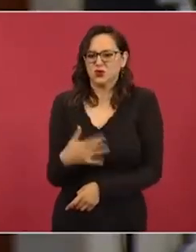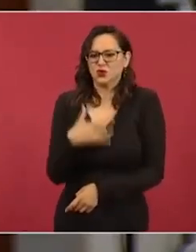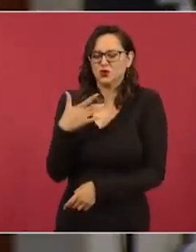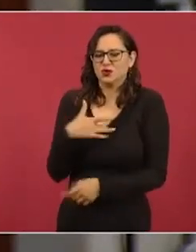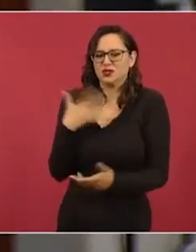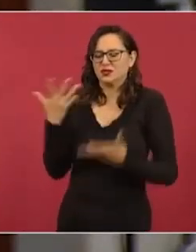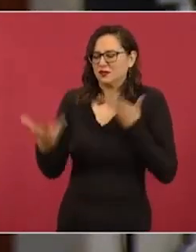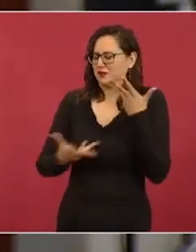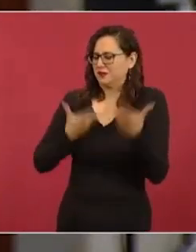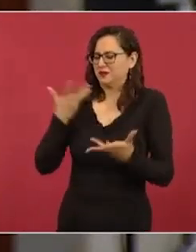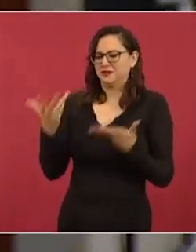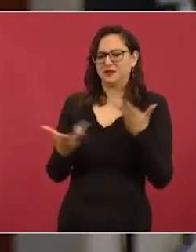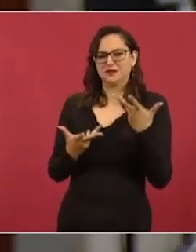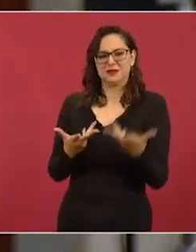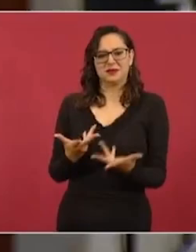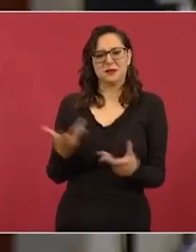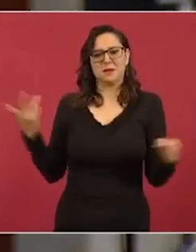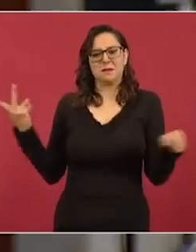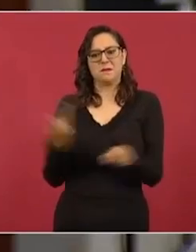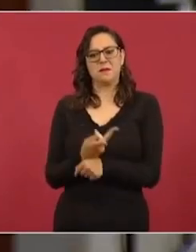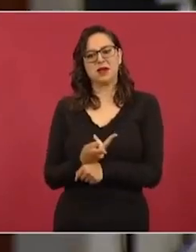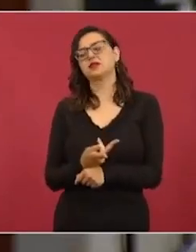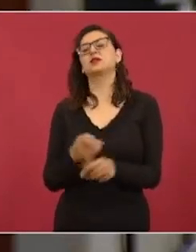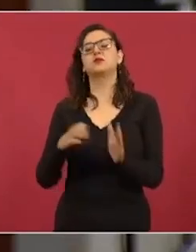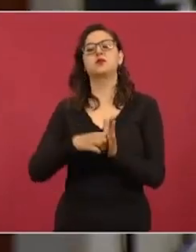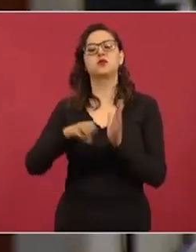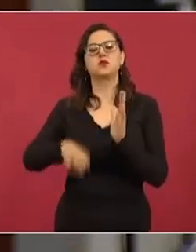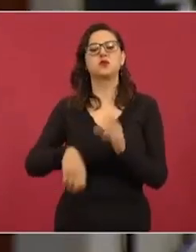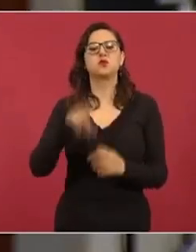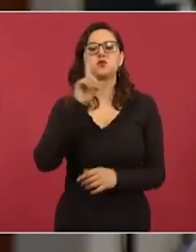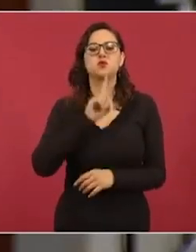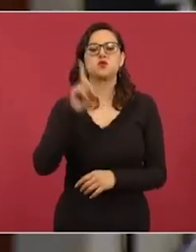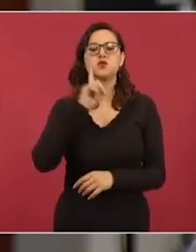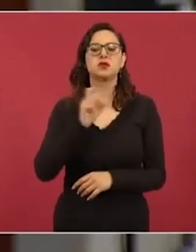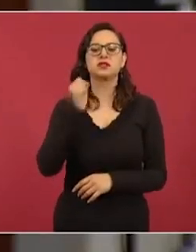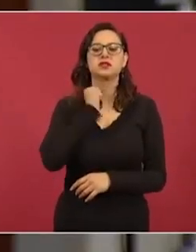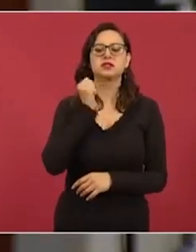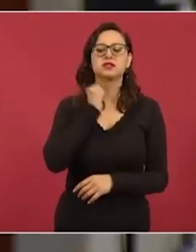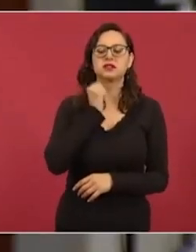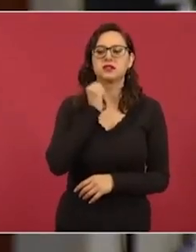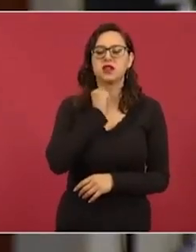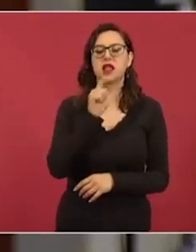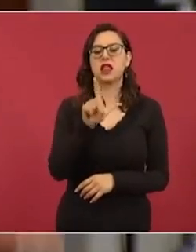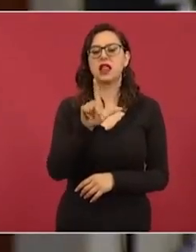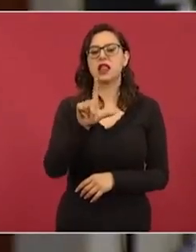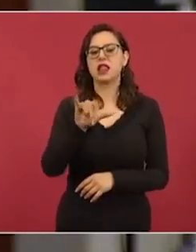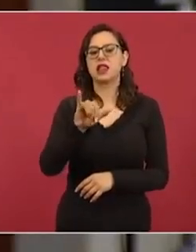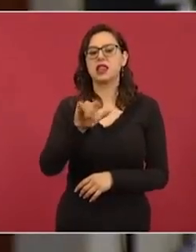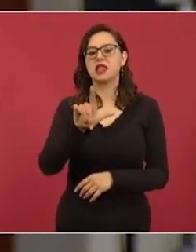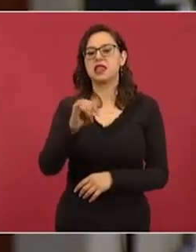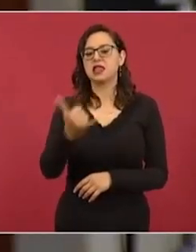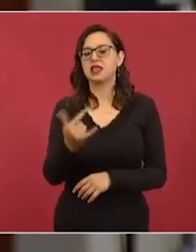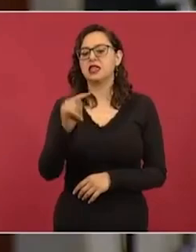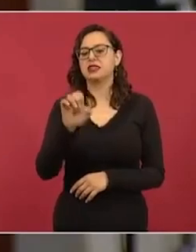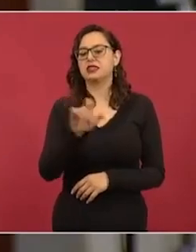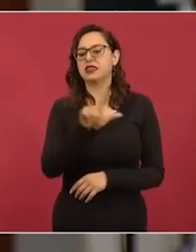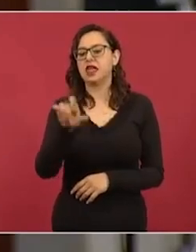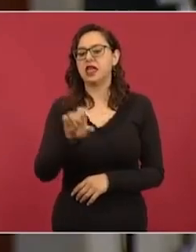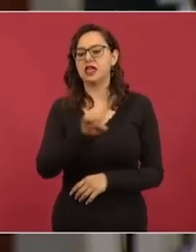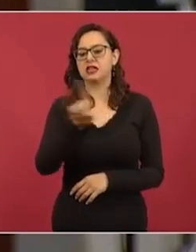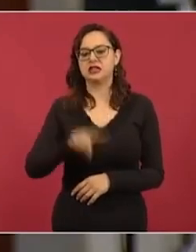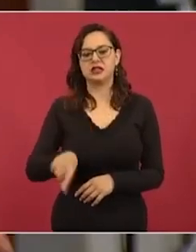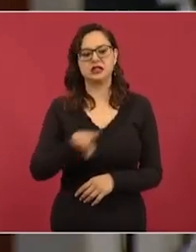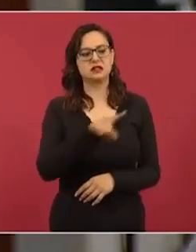mucho que ver que la senadora Lili Téllez no sepa que ya se hizo esa consulta, porque está pidiendo que